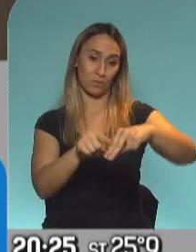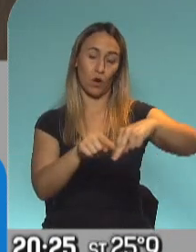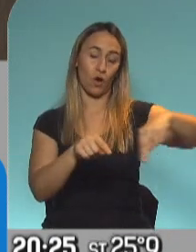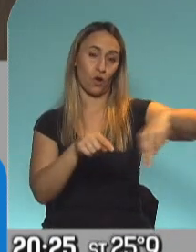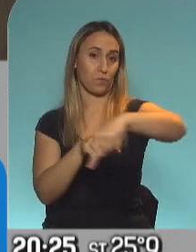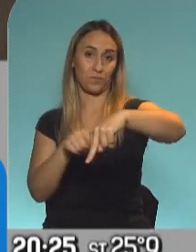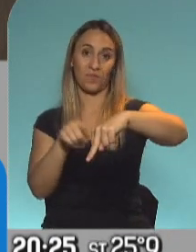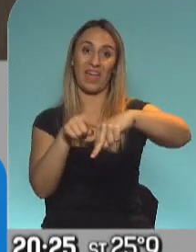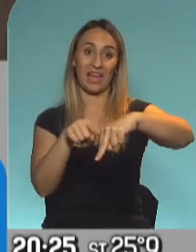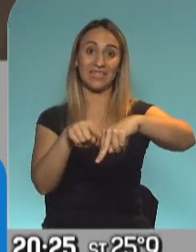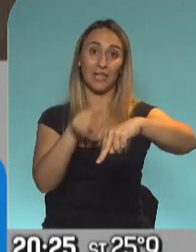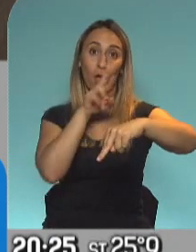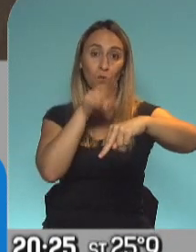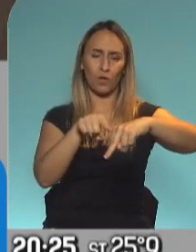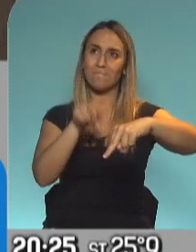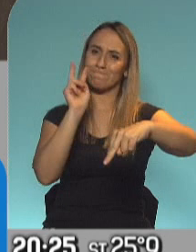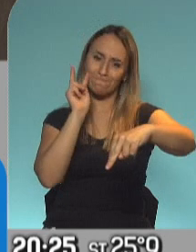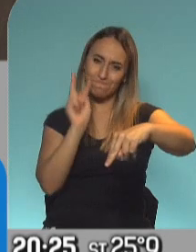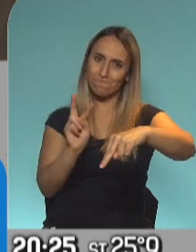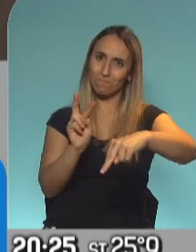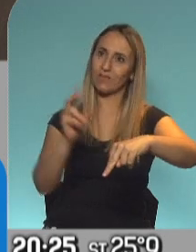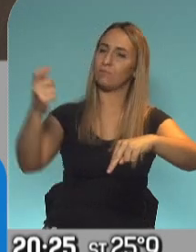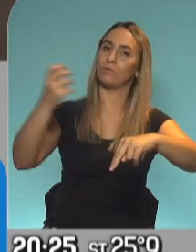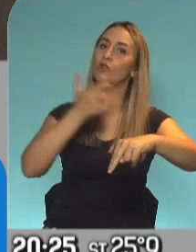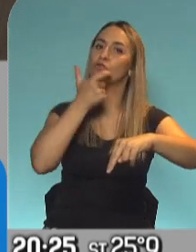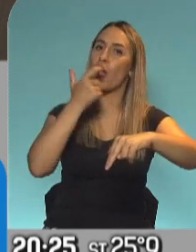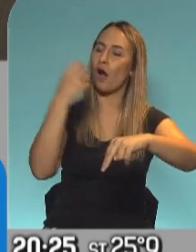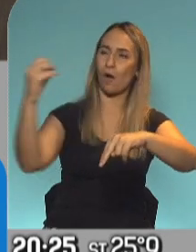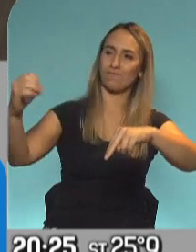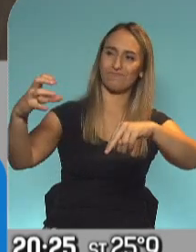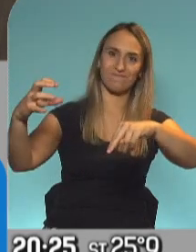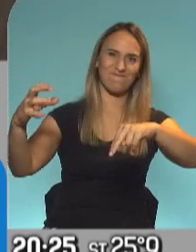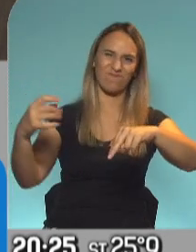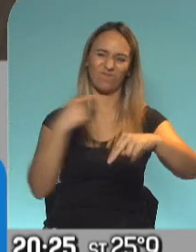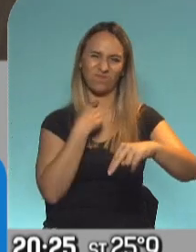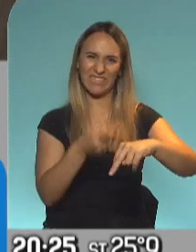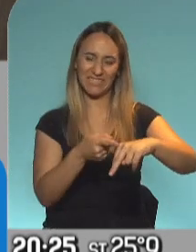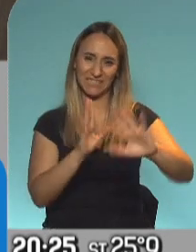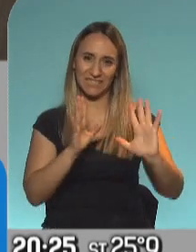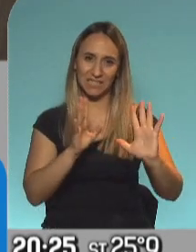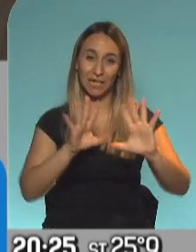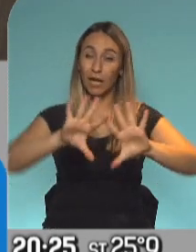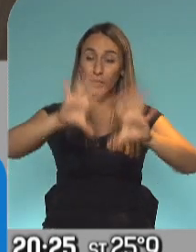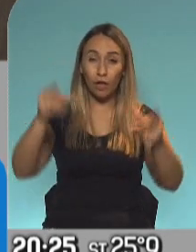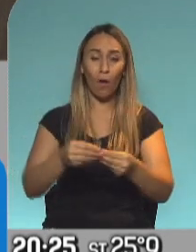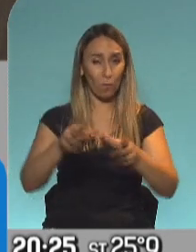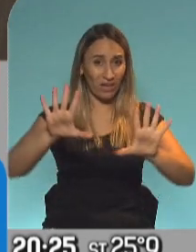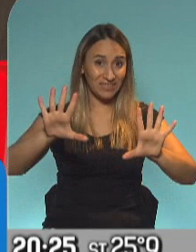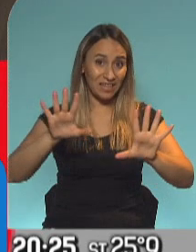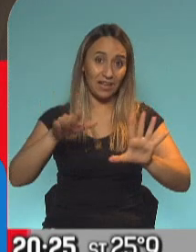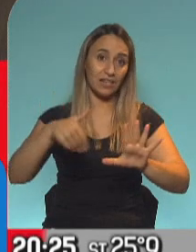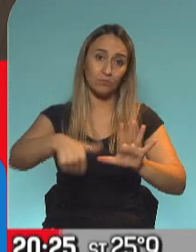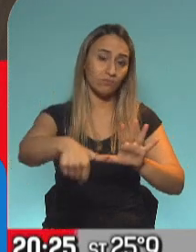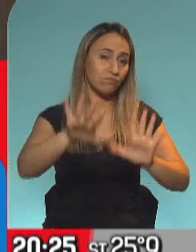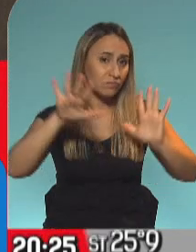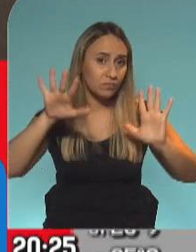la querella, se la ve cruzar en una situación con la luz roja, todo quede, se limite en el futuro, cuando esto pase y la conmoción